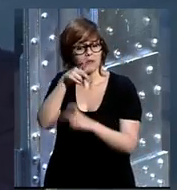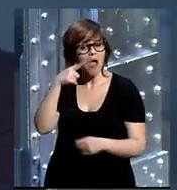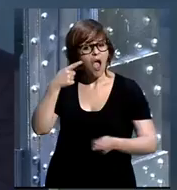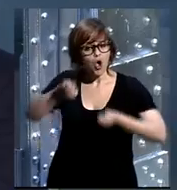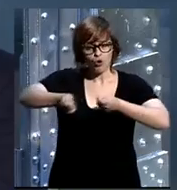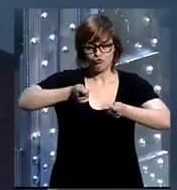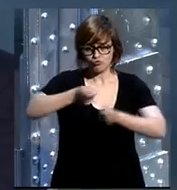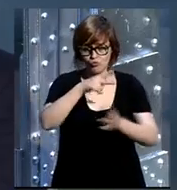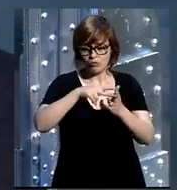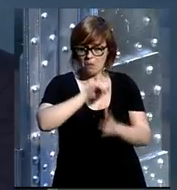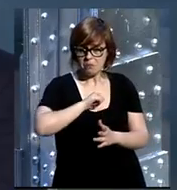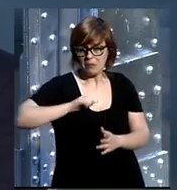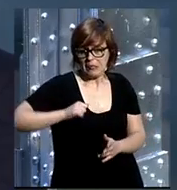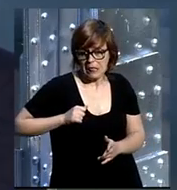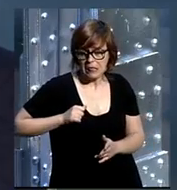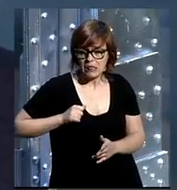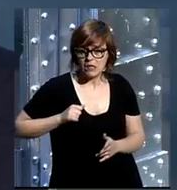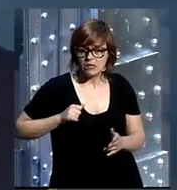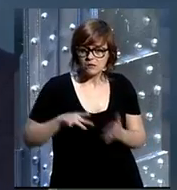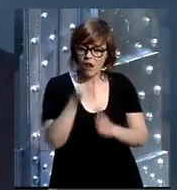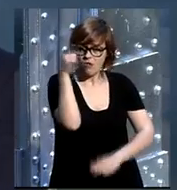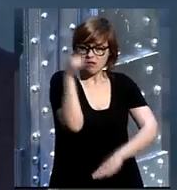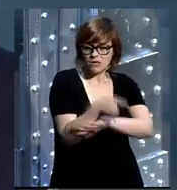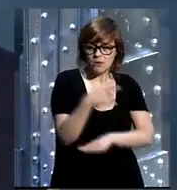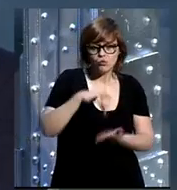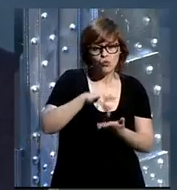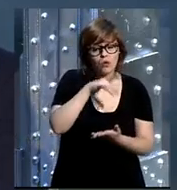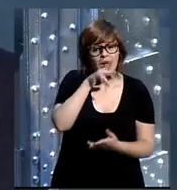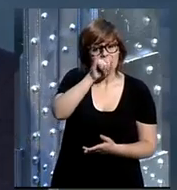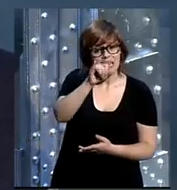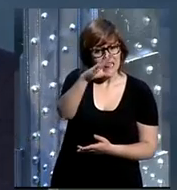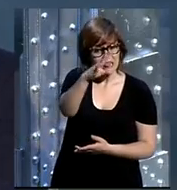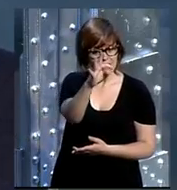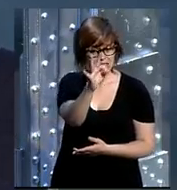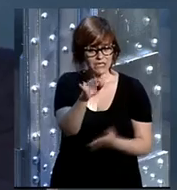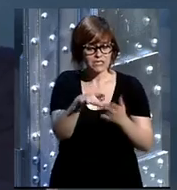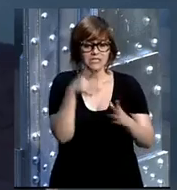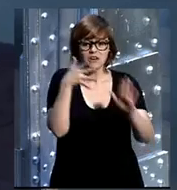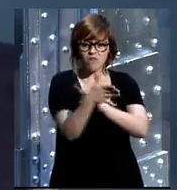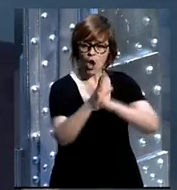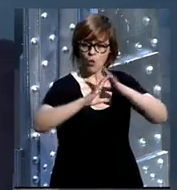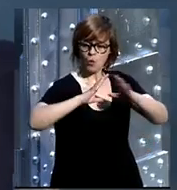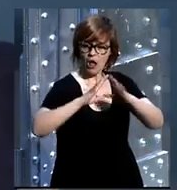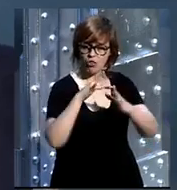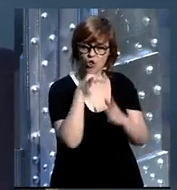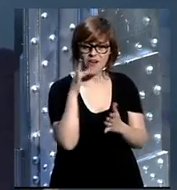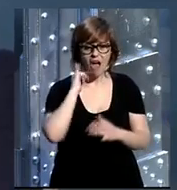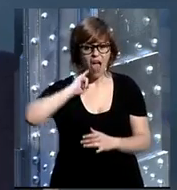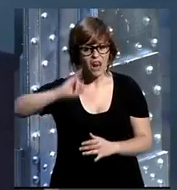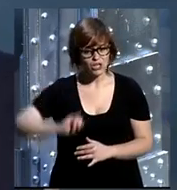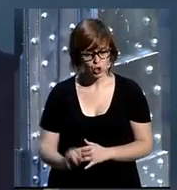parte del sector ICT, que son las comunicaciones electrónicas, y que impone